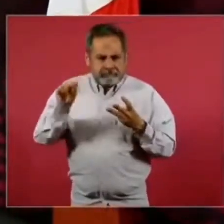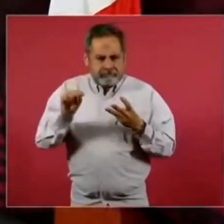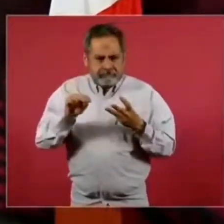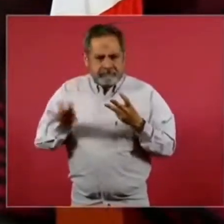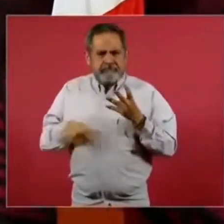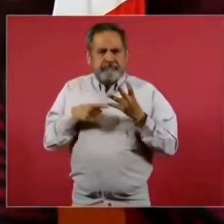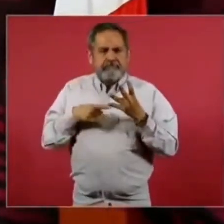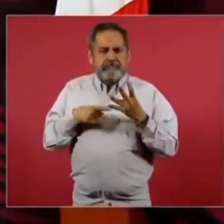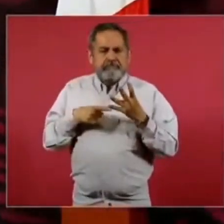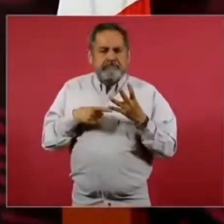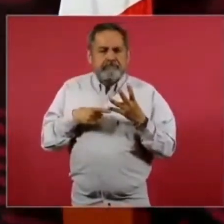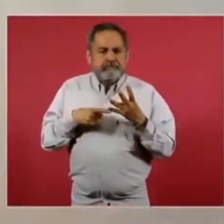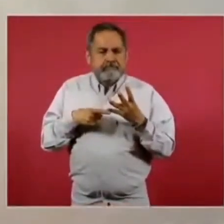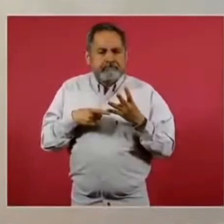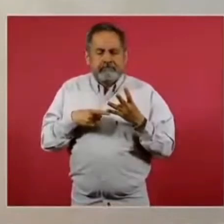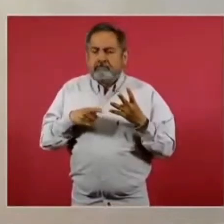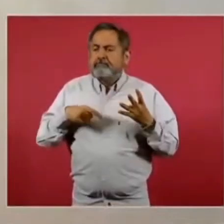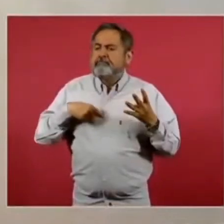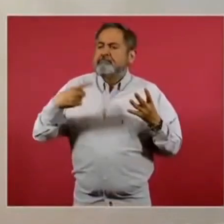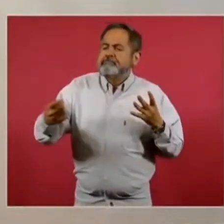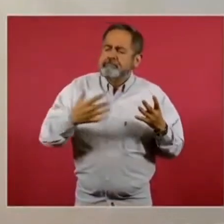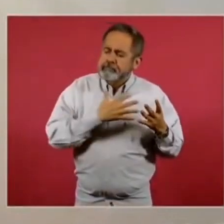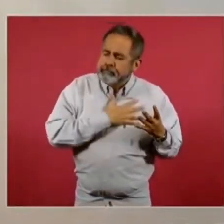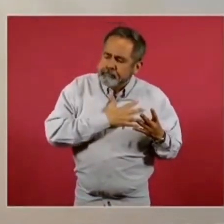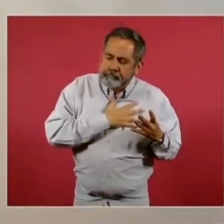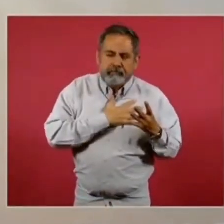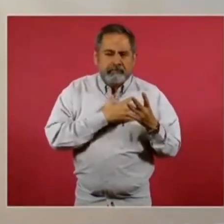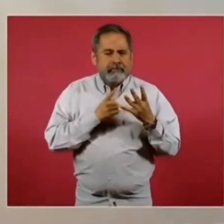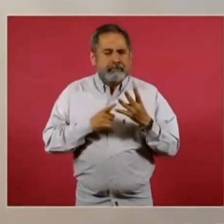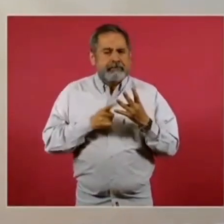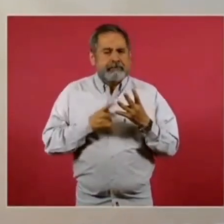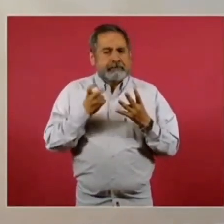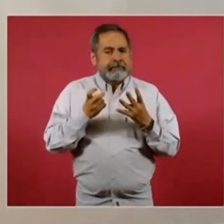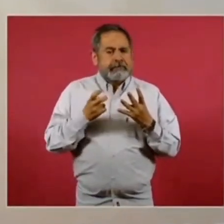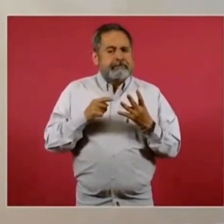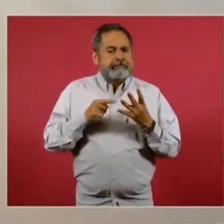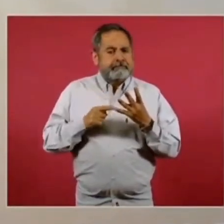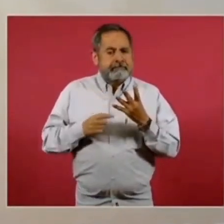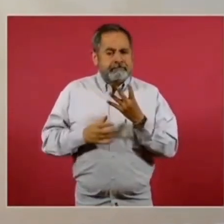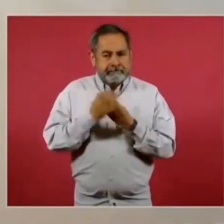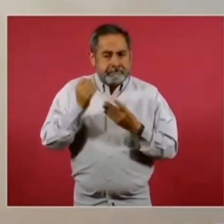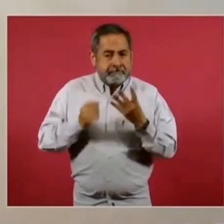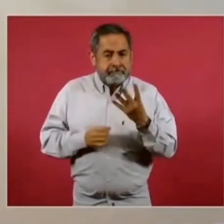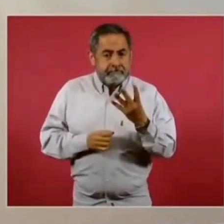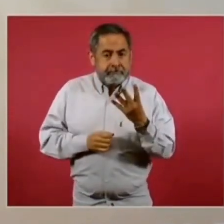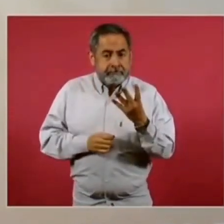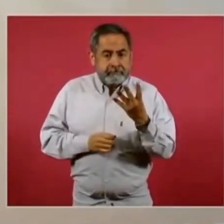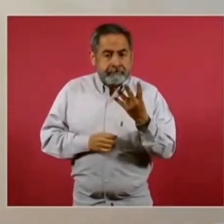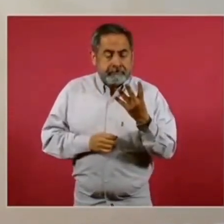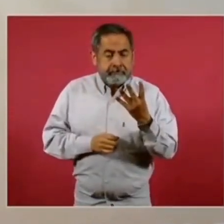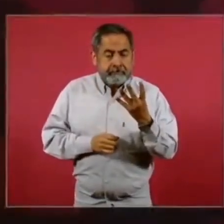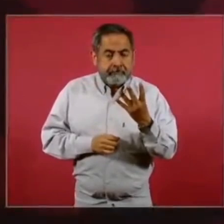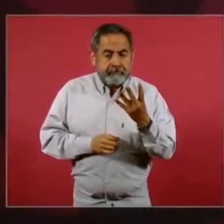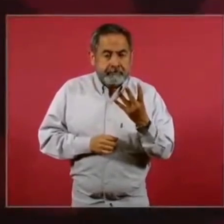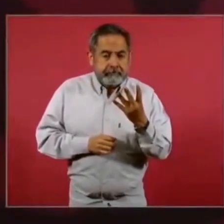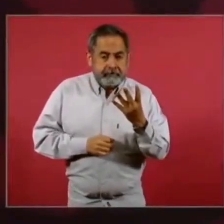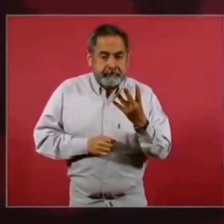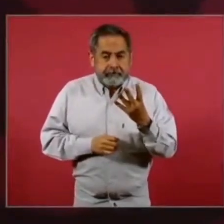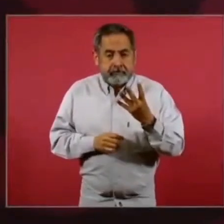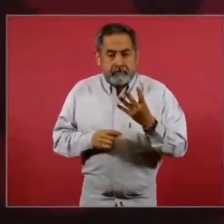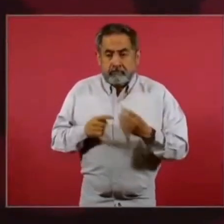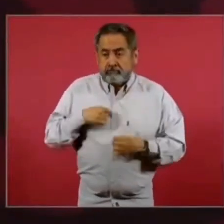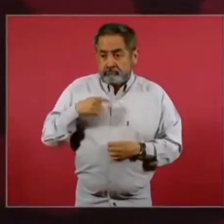agregarle tenerle amor al pueblo y si uno no es